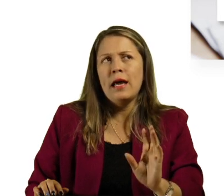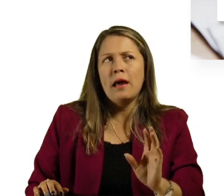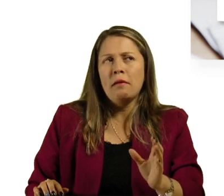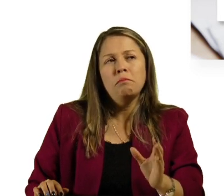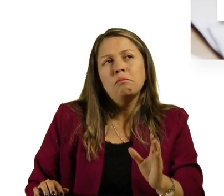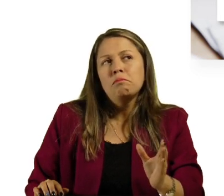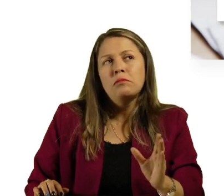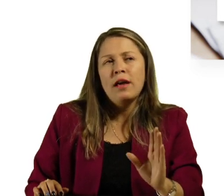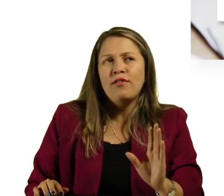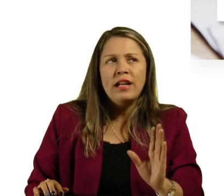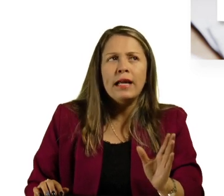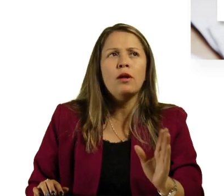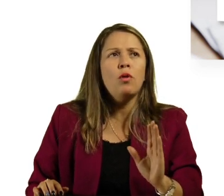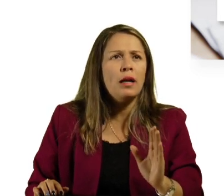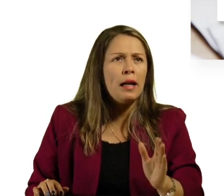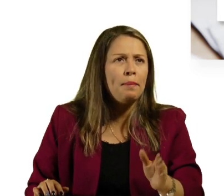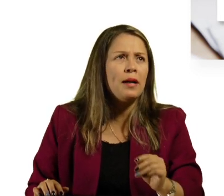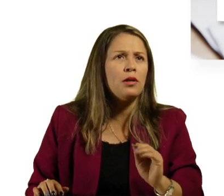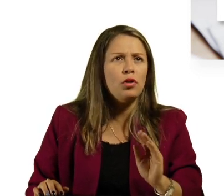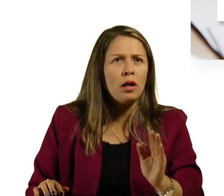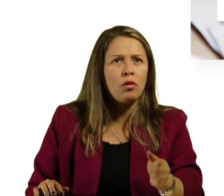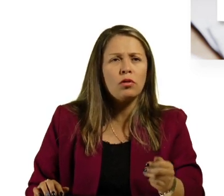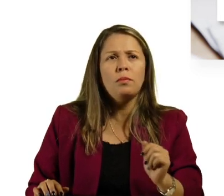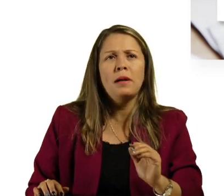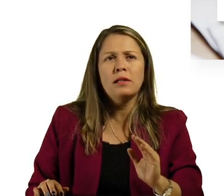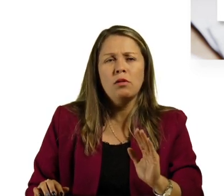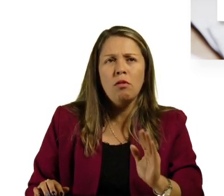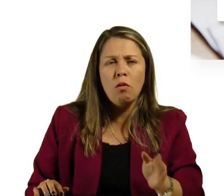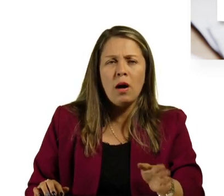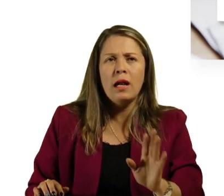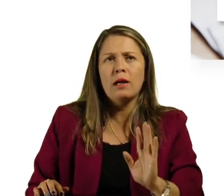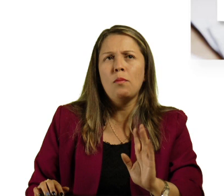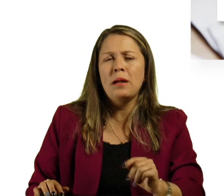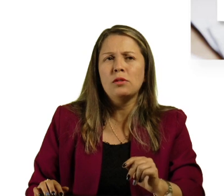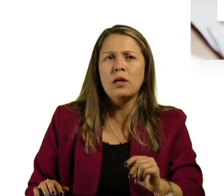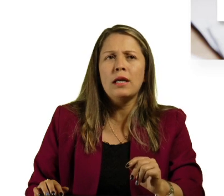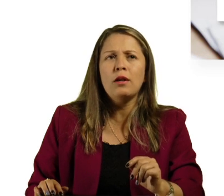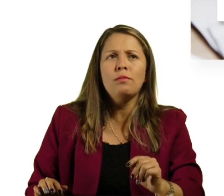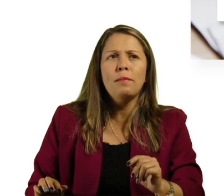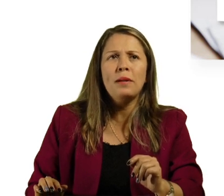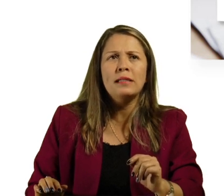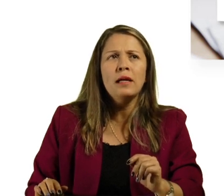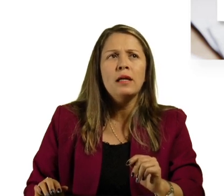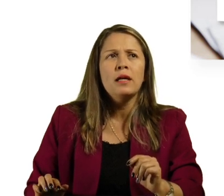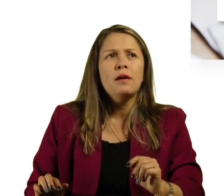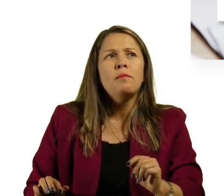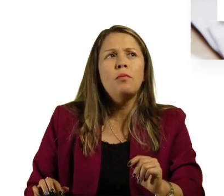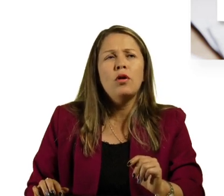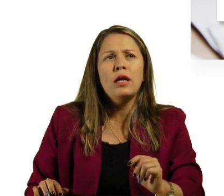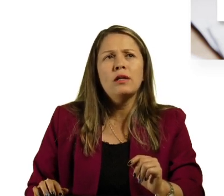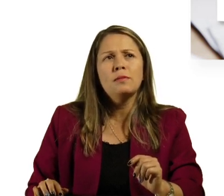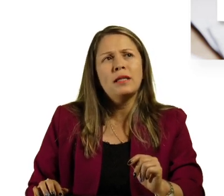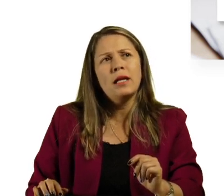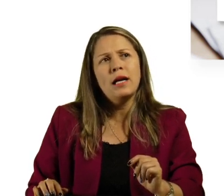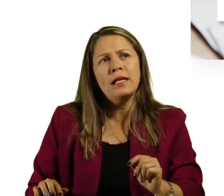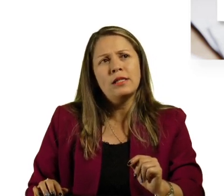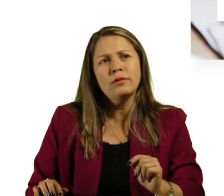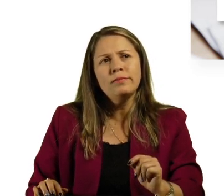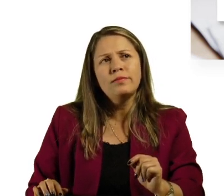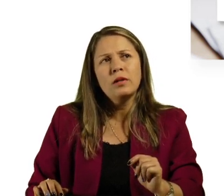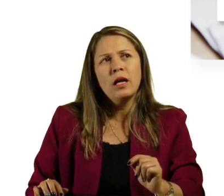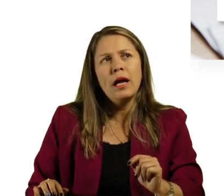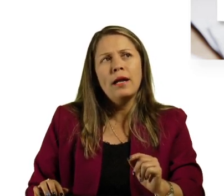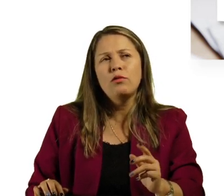Pasando de definir cuál es la planeación a corto plazo o a largo plazo que quiero en mi empresa, voy y los